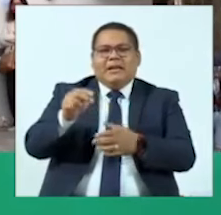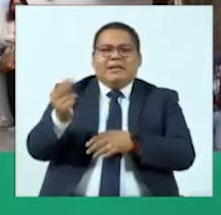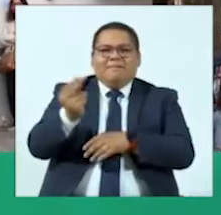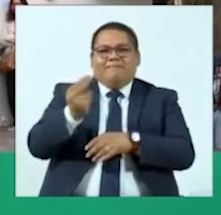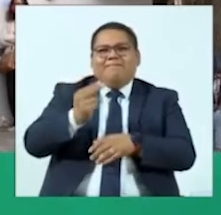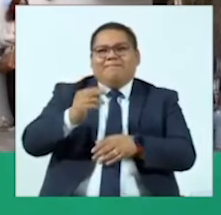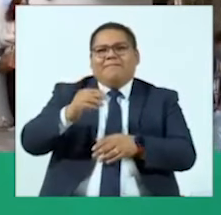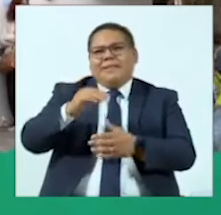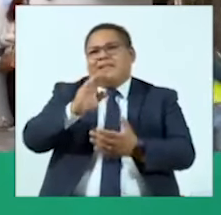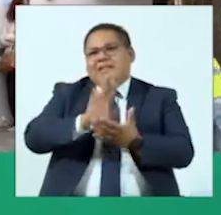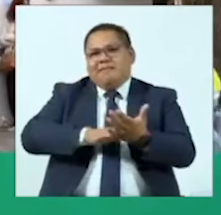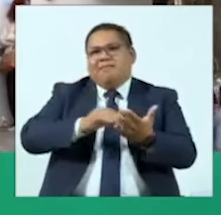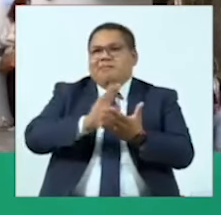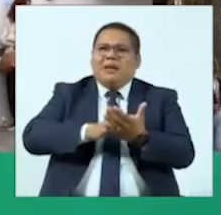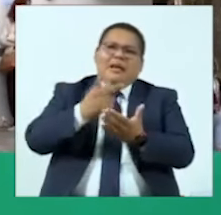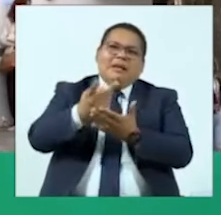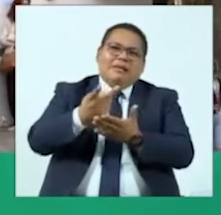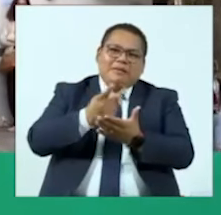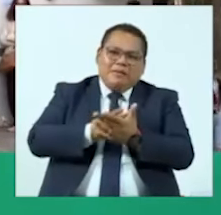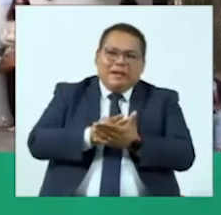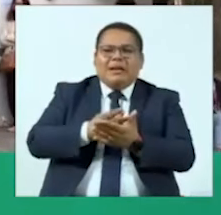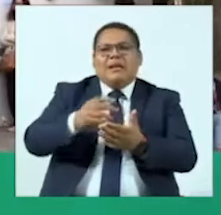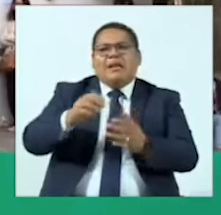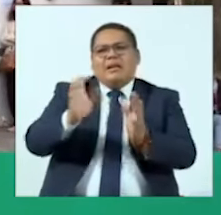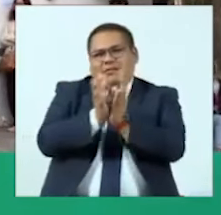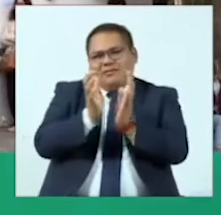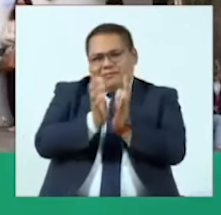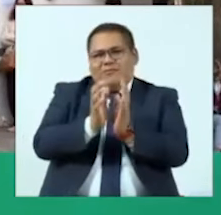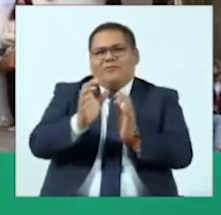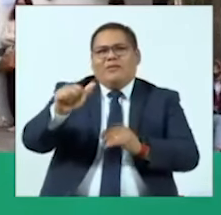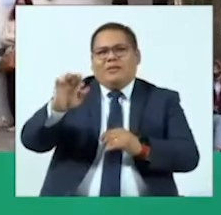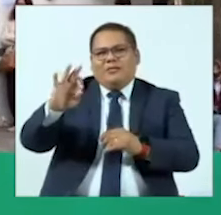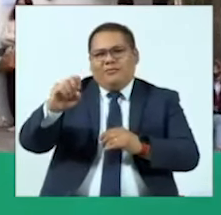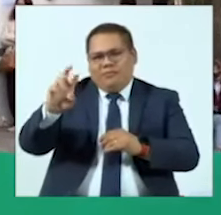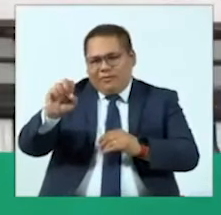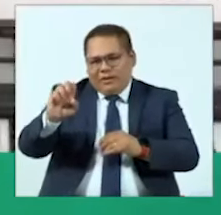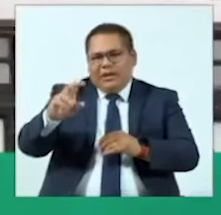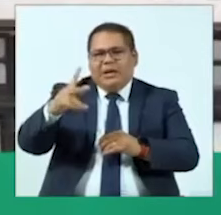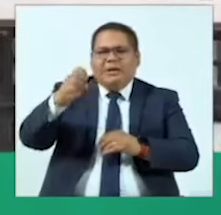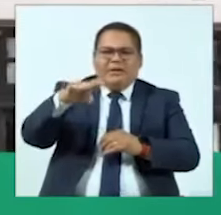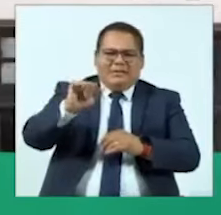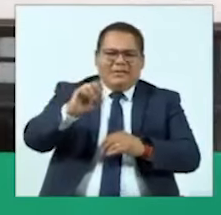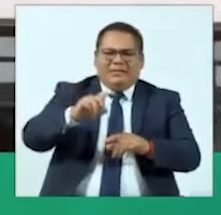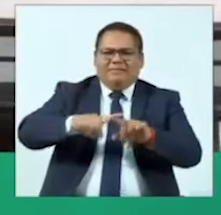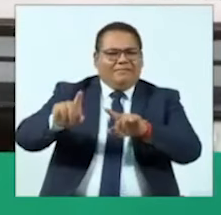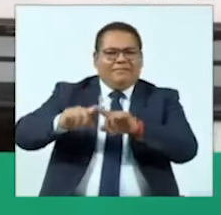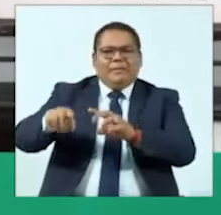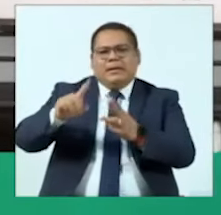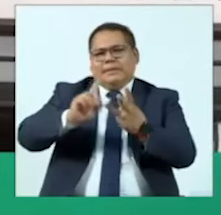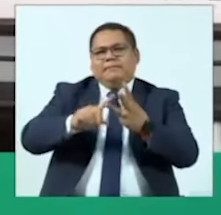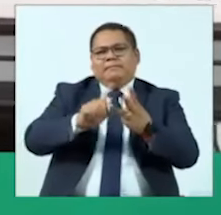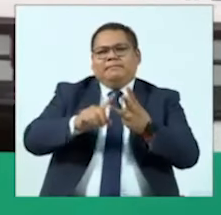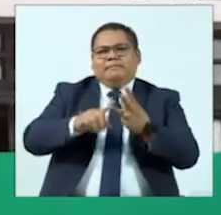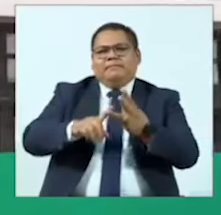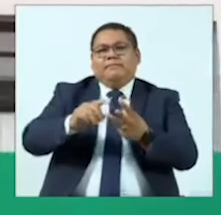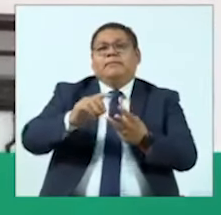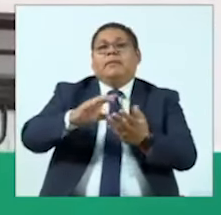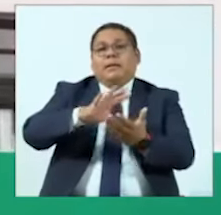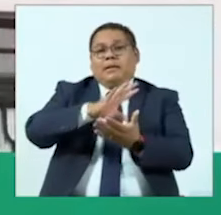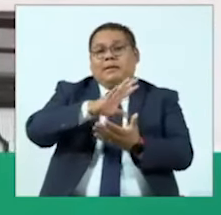muchos programas como registrar seguro social ae pensiones y demás En tercer término podemos tener este las de